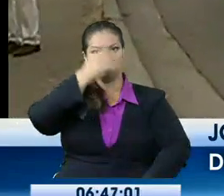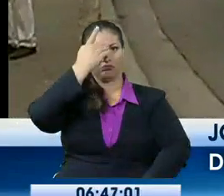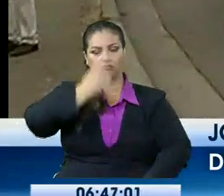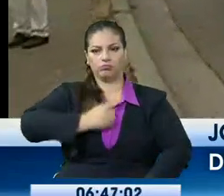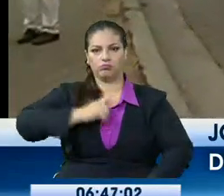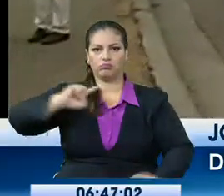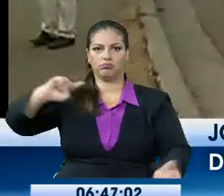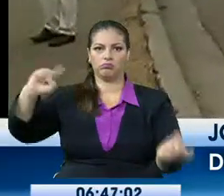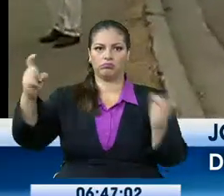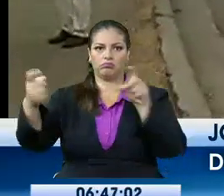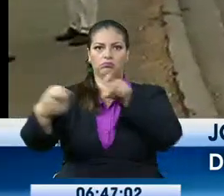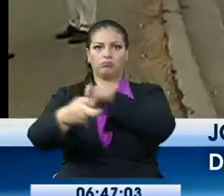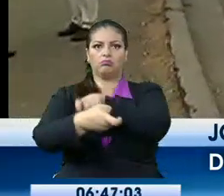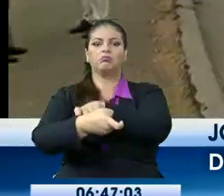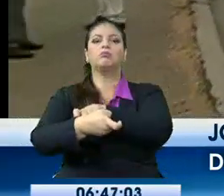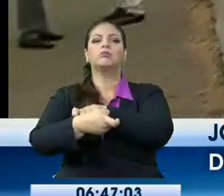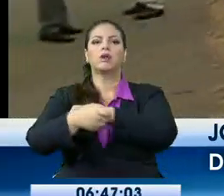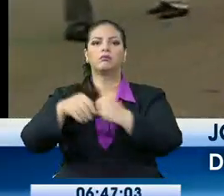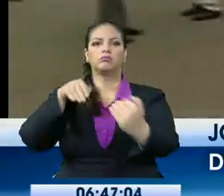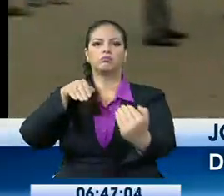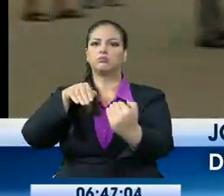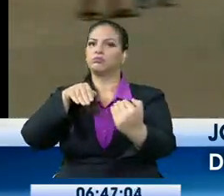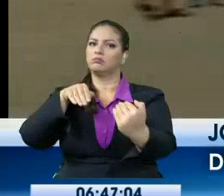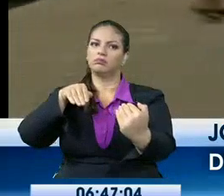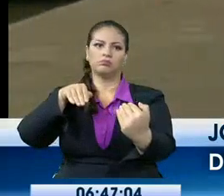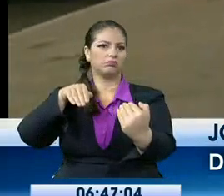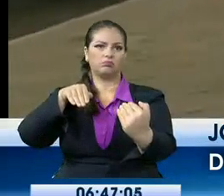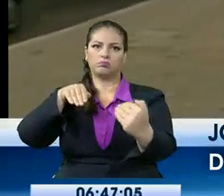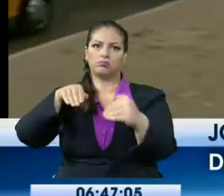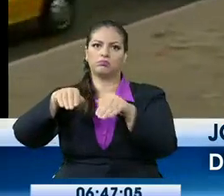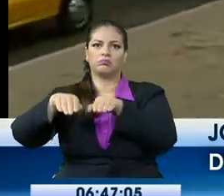ya antes mencionada, y se la ha convertido